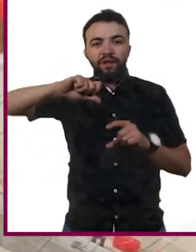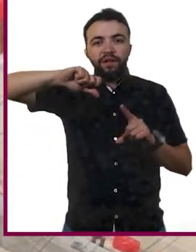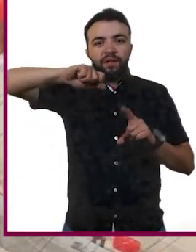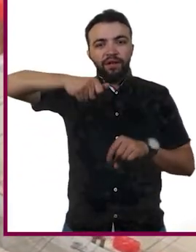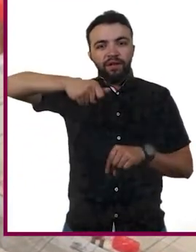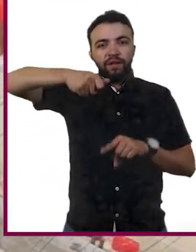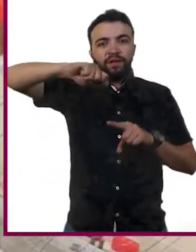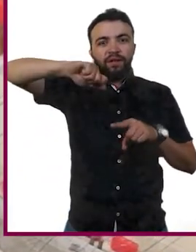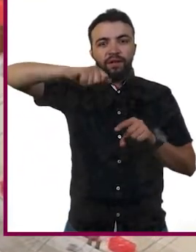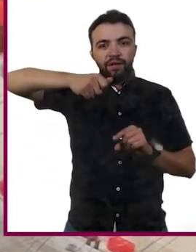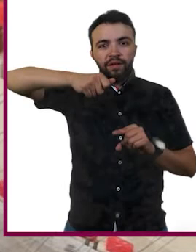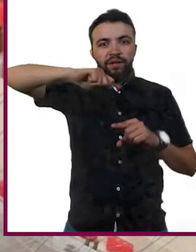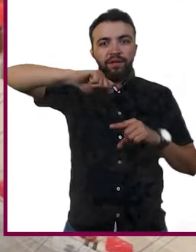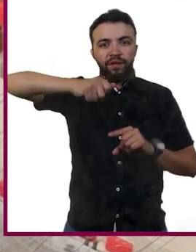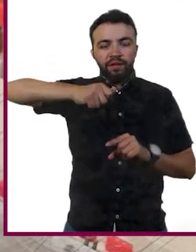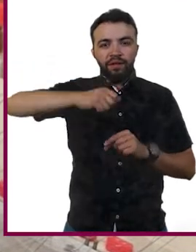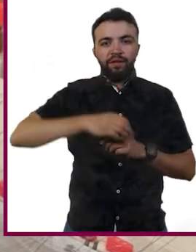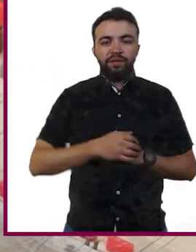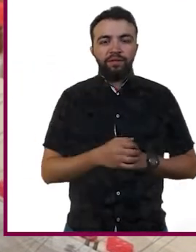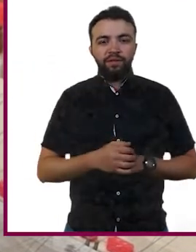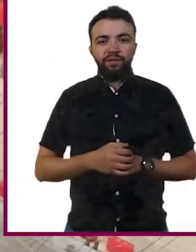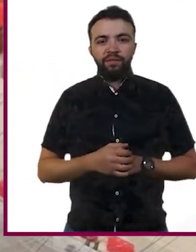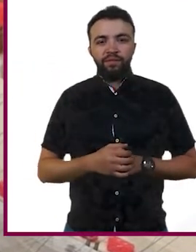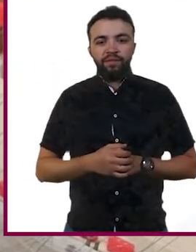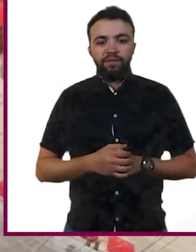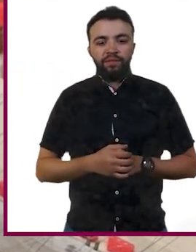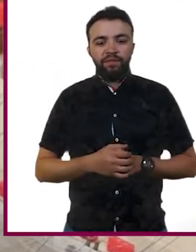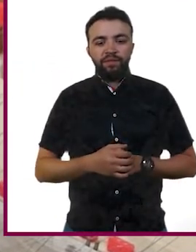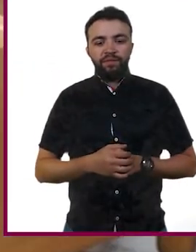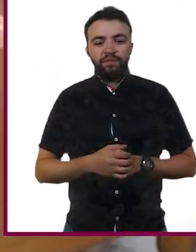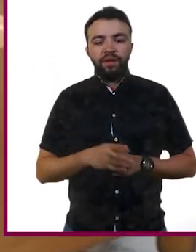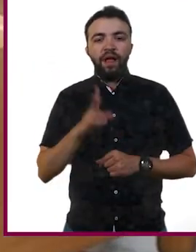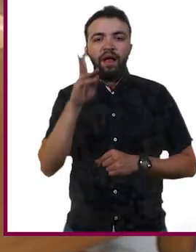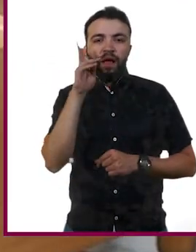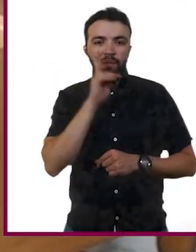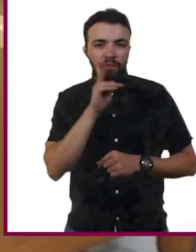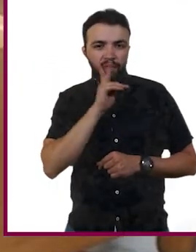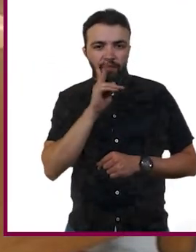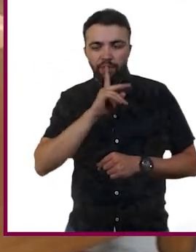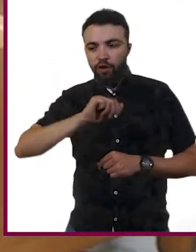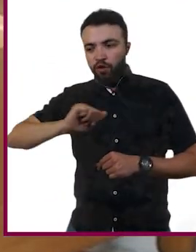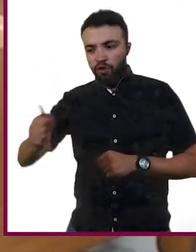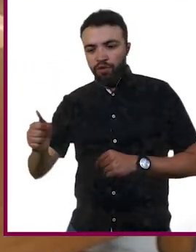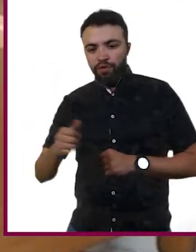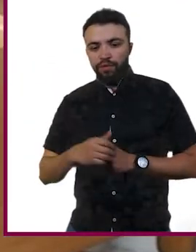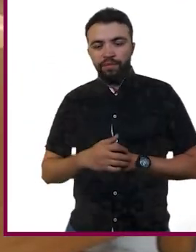ahí ya la volví a afinar. ¿Sí? Sí. Vamos a hacer la prueba con otra.